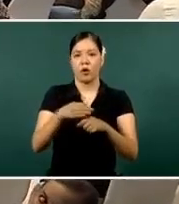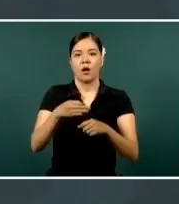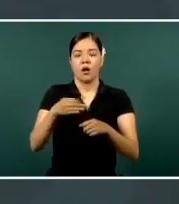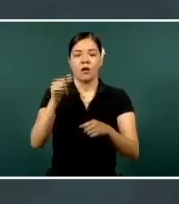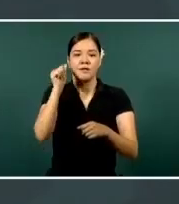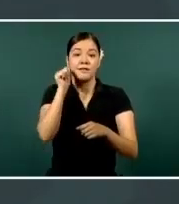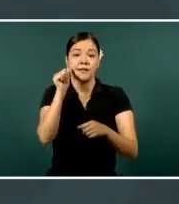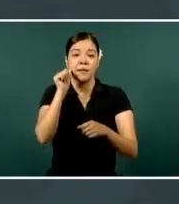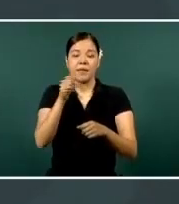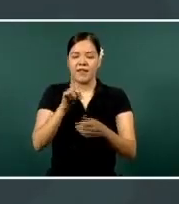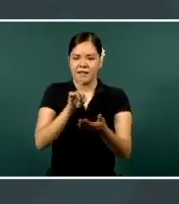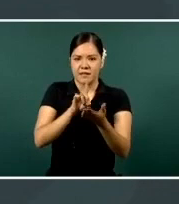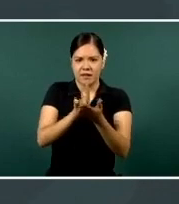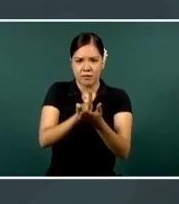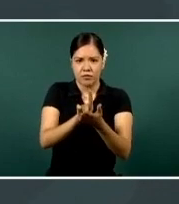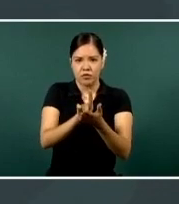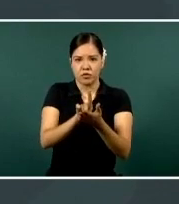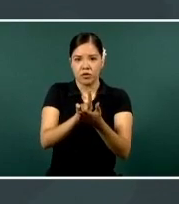hemos decidido